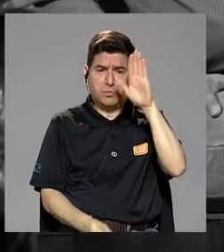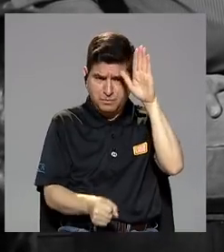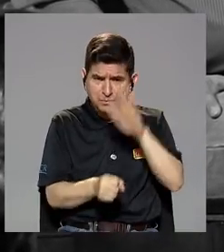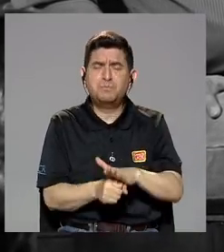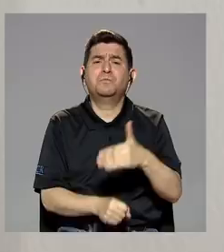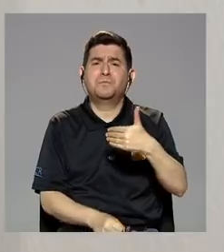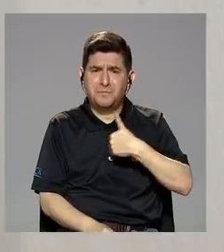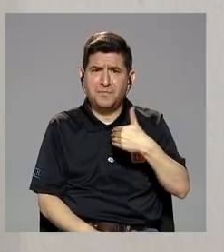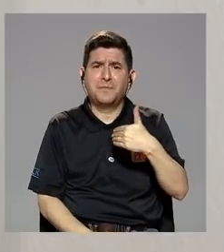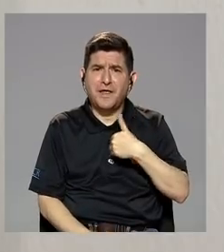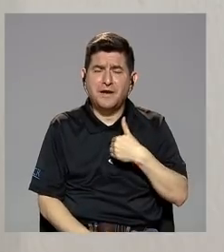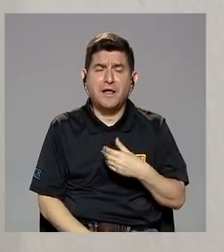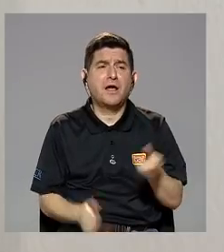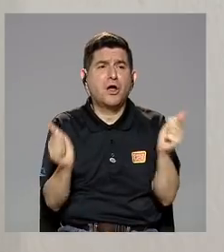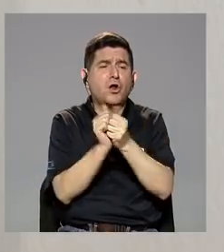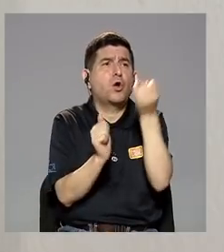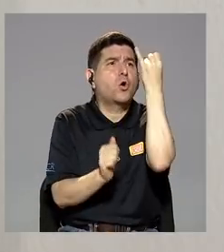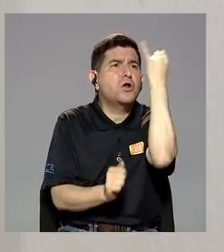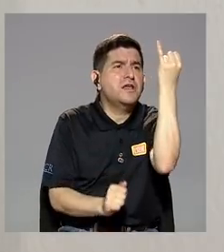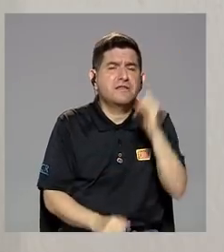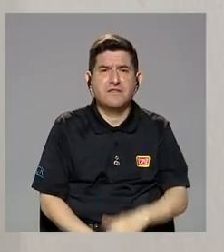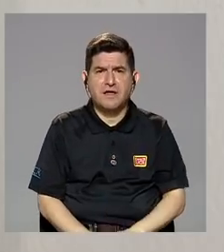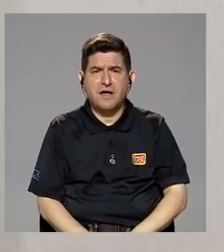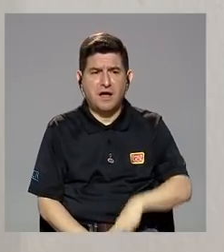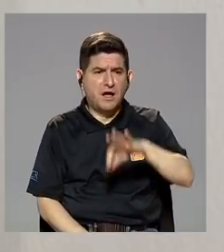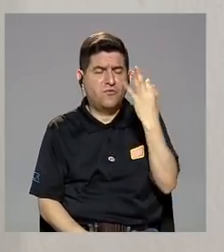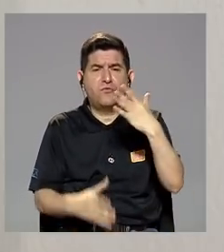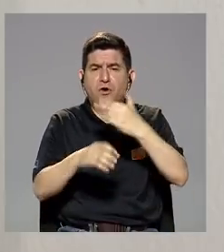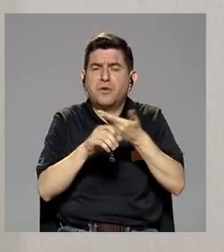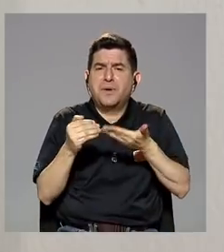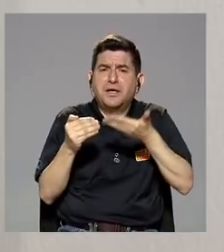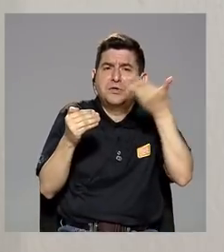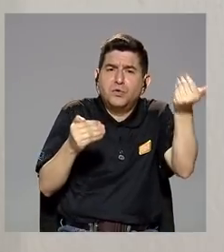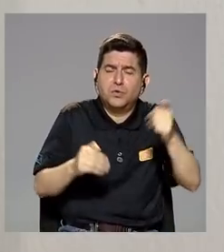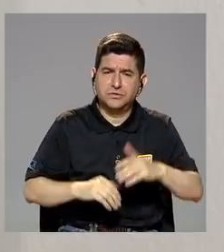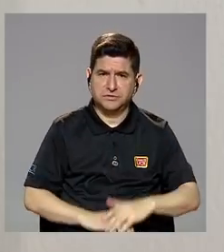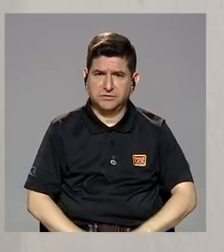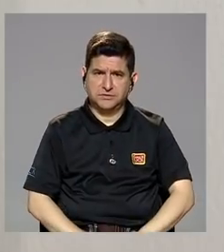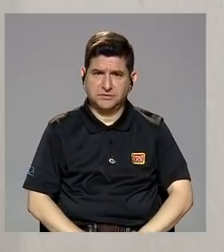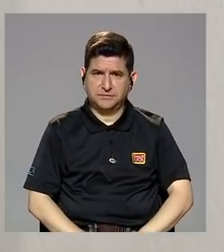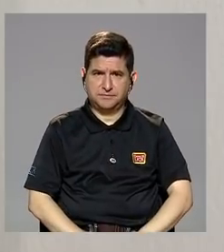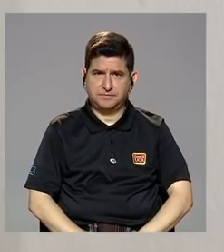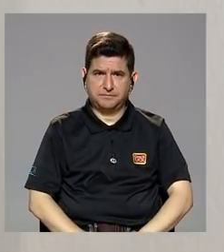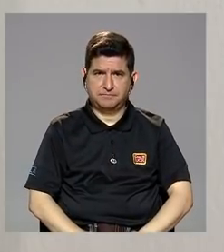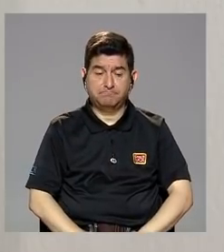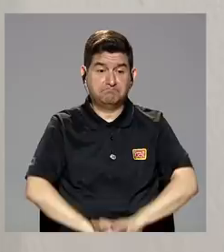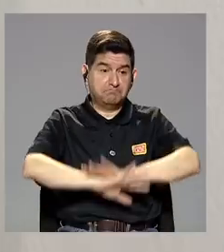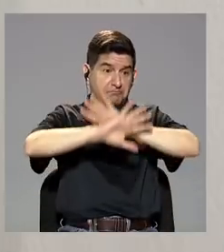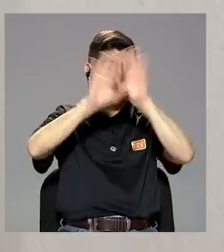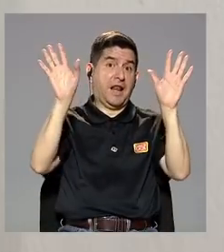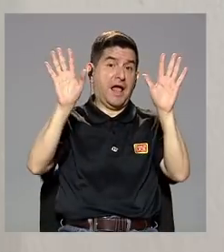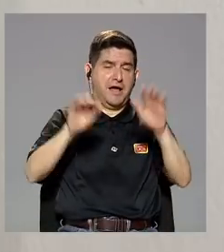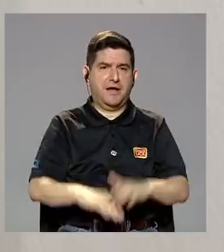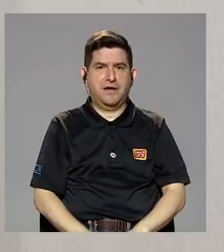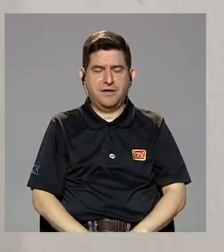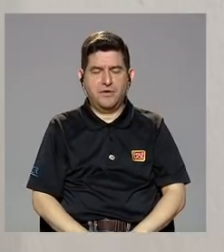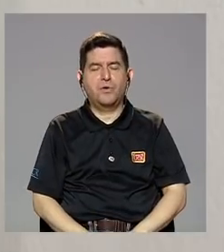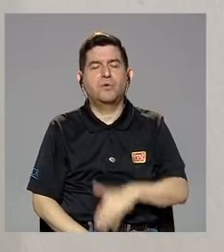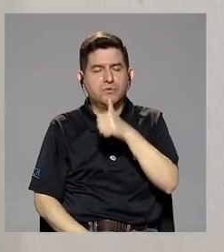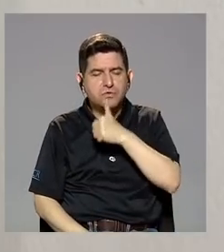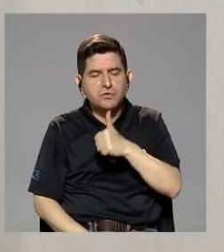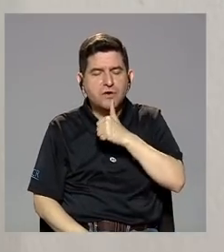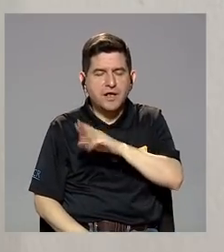con las ideas con las maneras de hacer las cosas y claro y guardando la